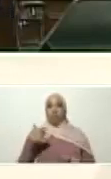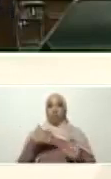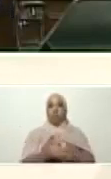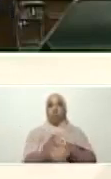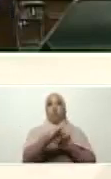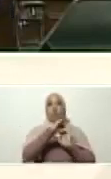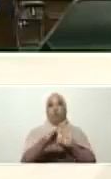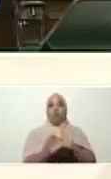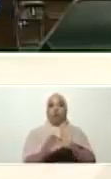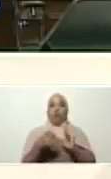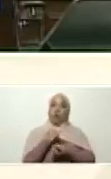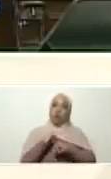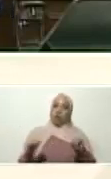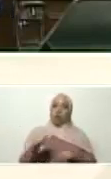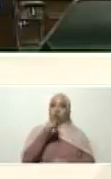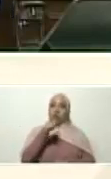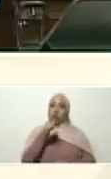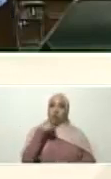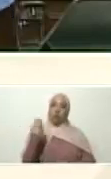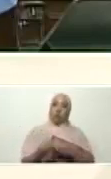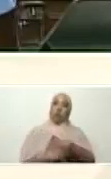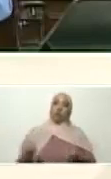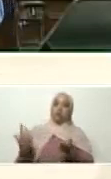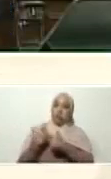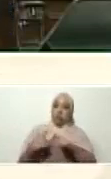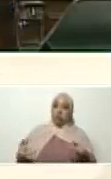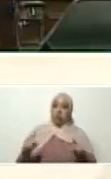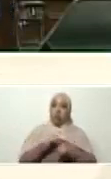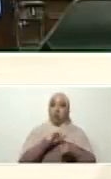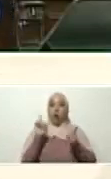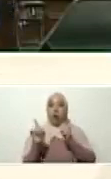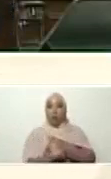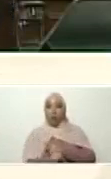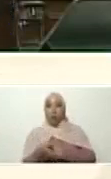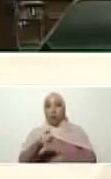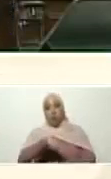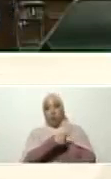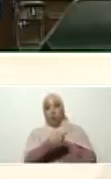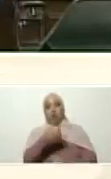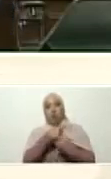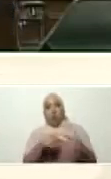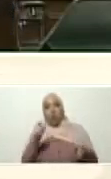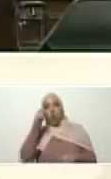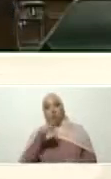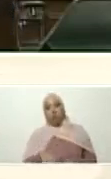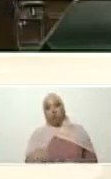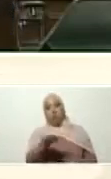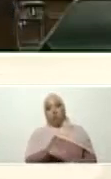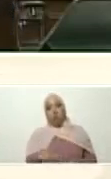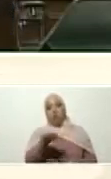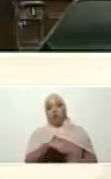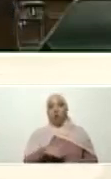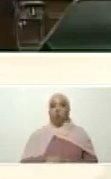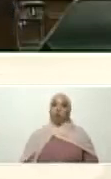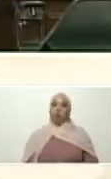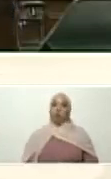Constitución determinó que la soberanía es intransferible, la soberanía popular es intransferible